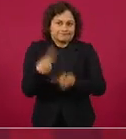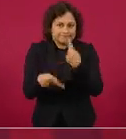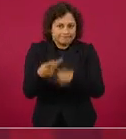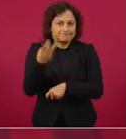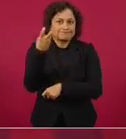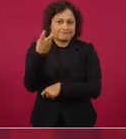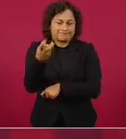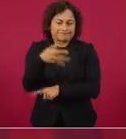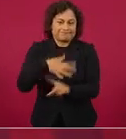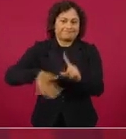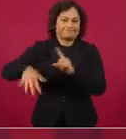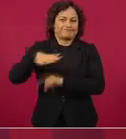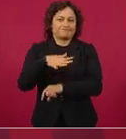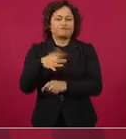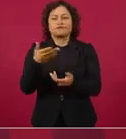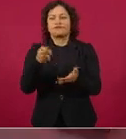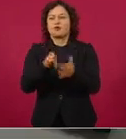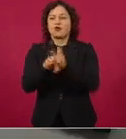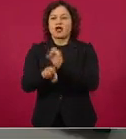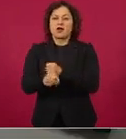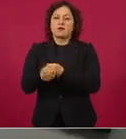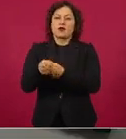Estos ambientes de linchamiento,